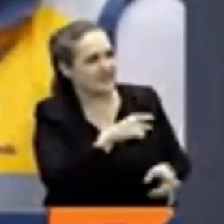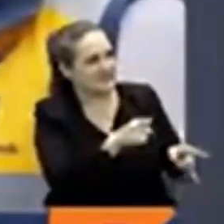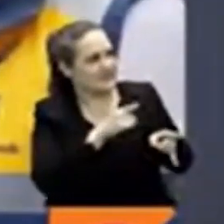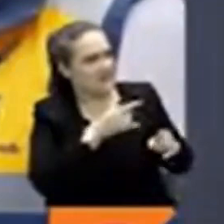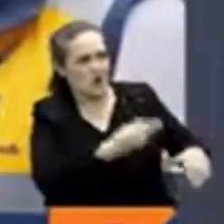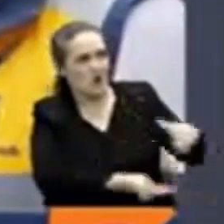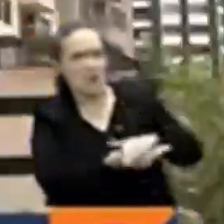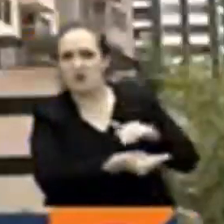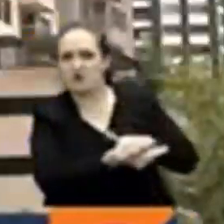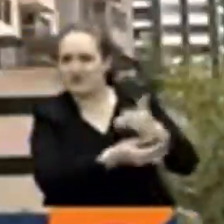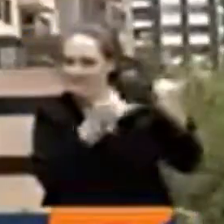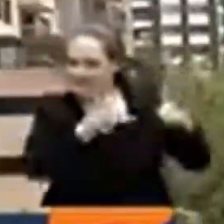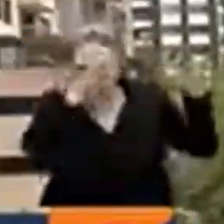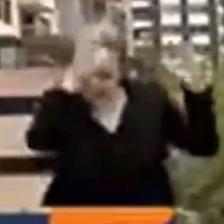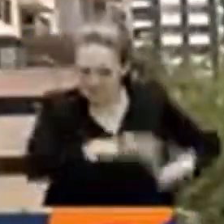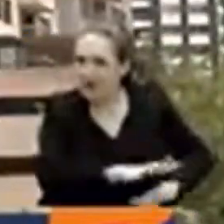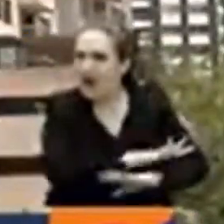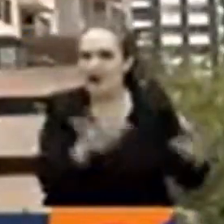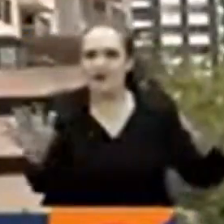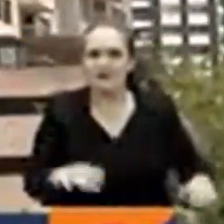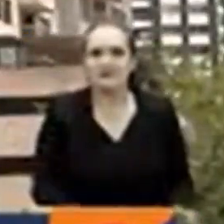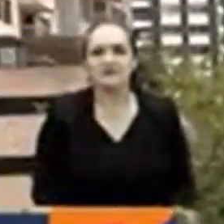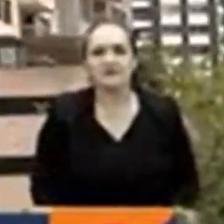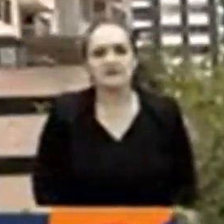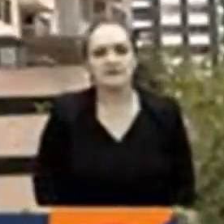siempre, en este momento.